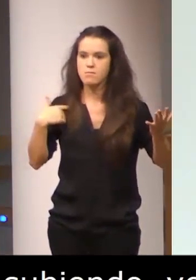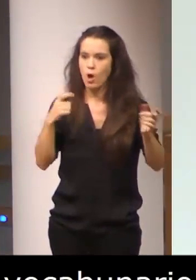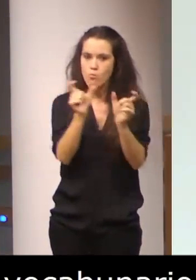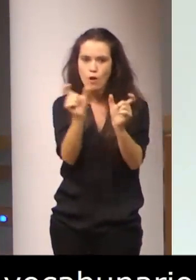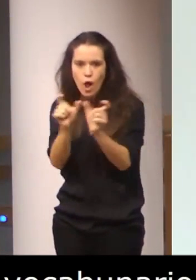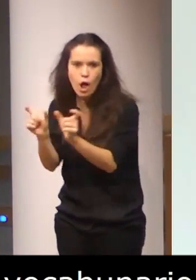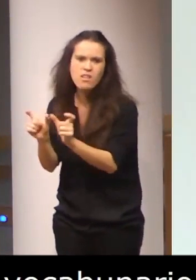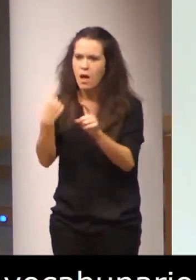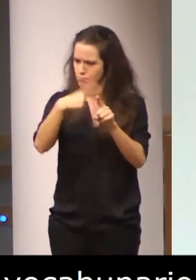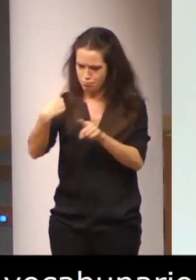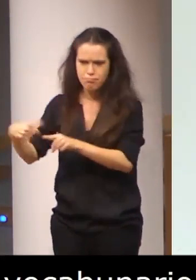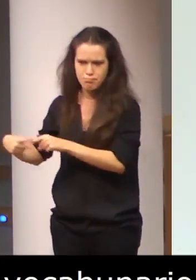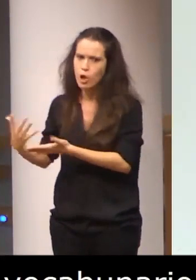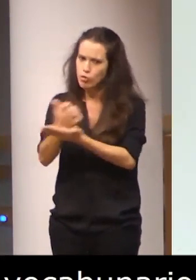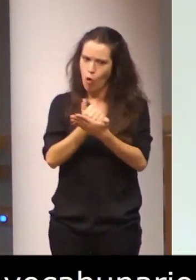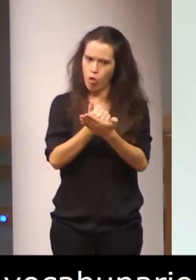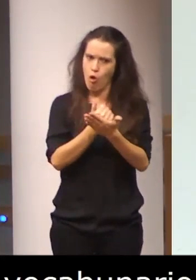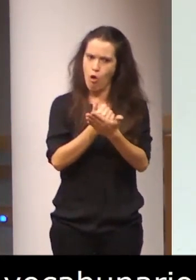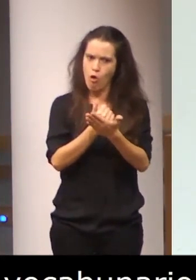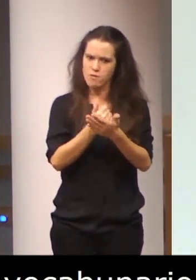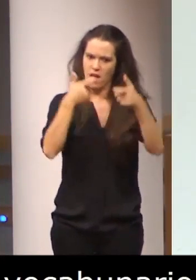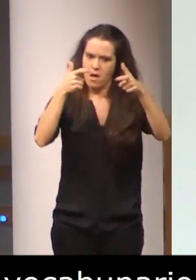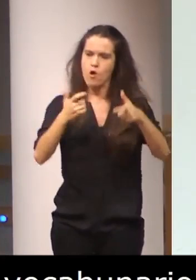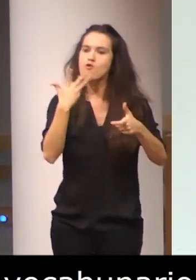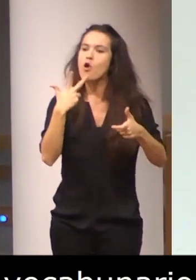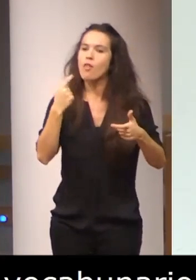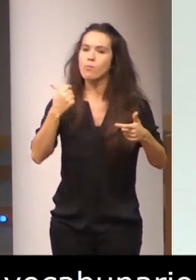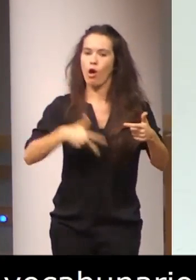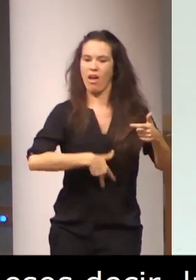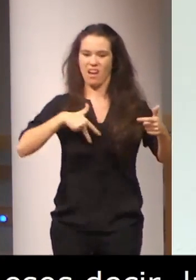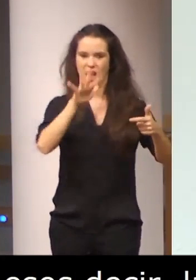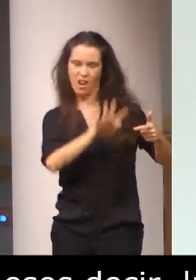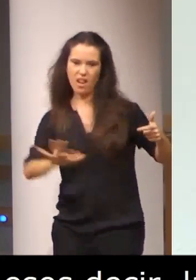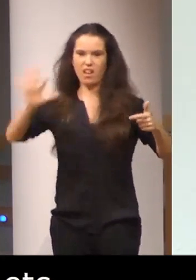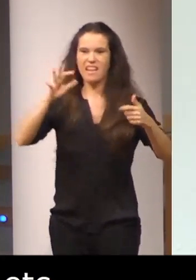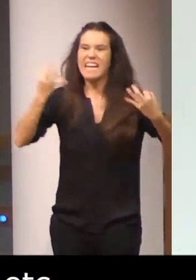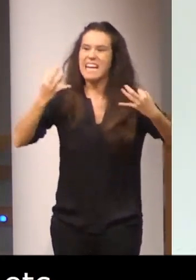morfología, etcétera, etcétera, etcétera. Es decir, para que tengan una visión general de lo que es la lengua de signos.